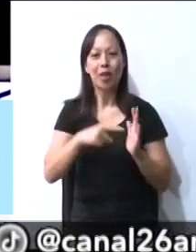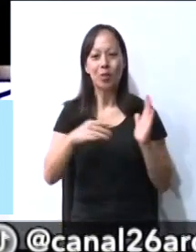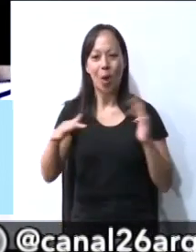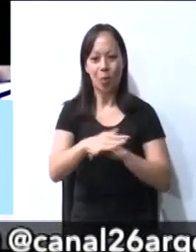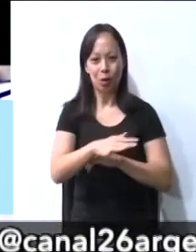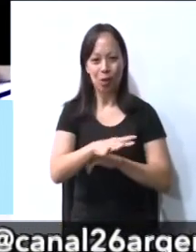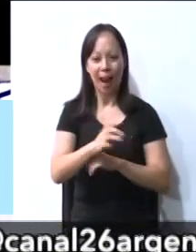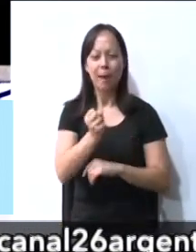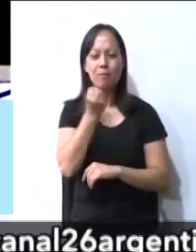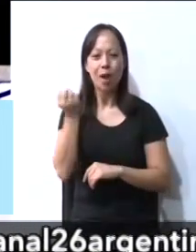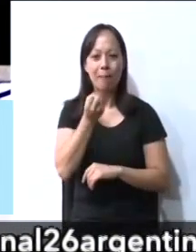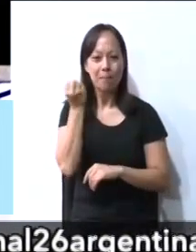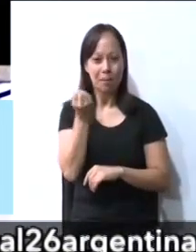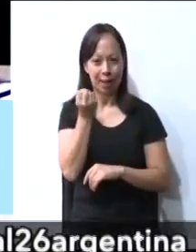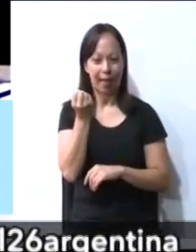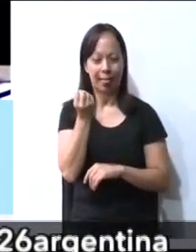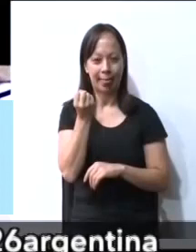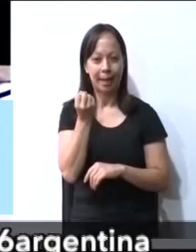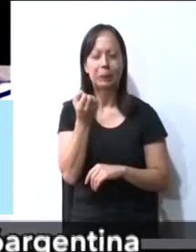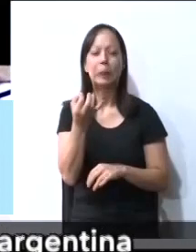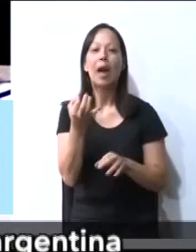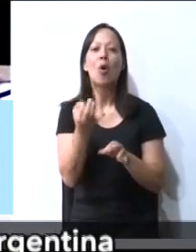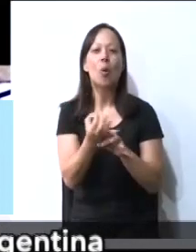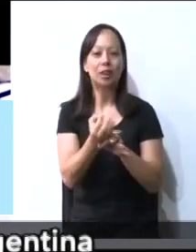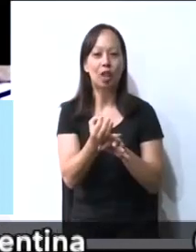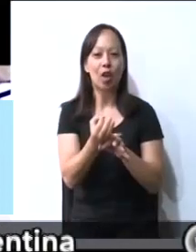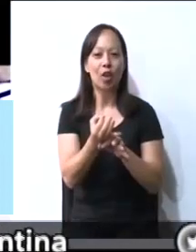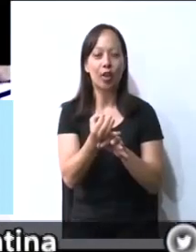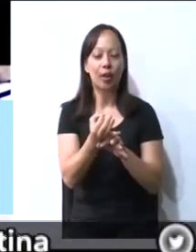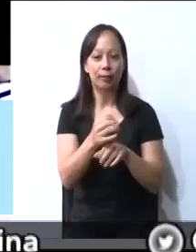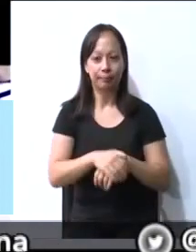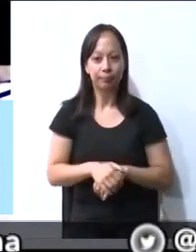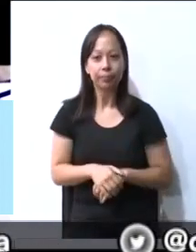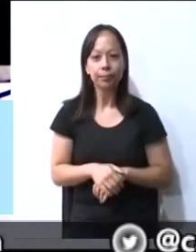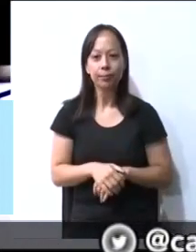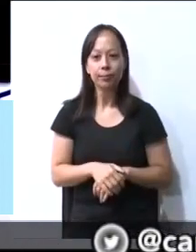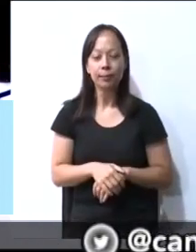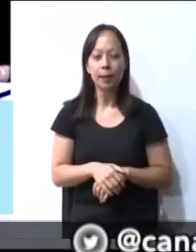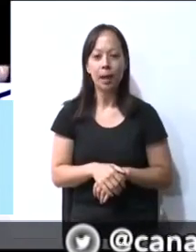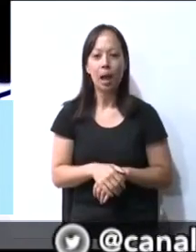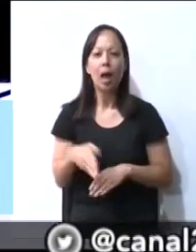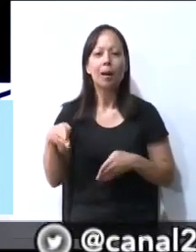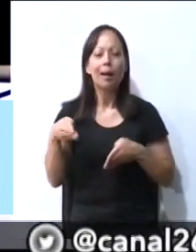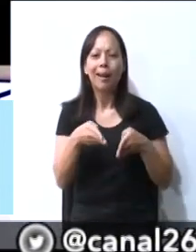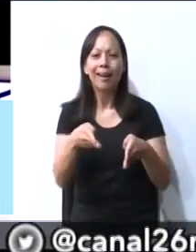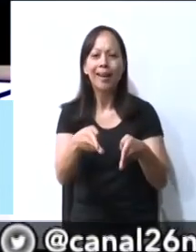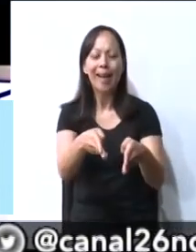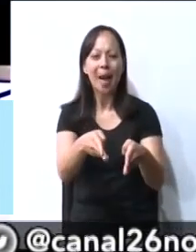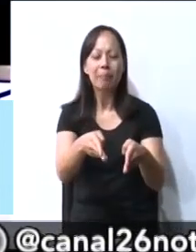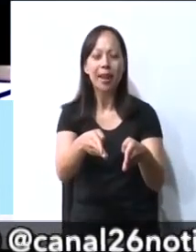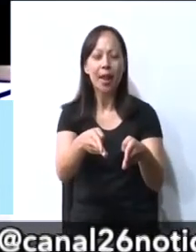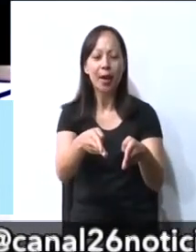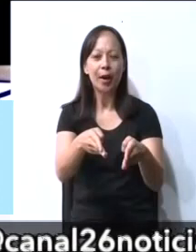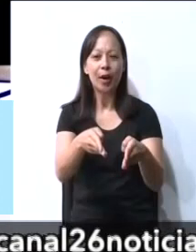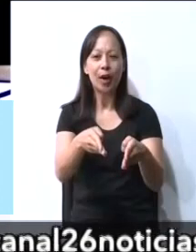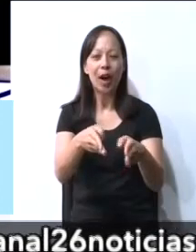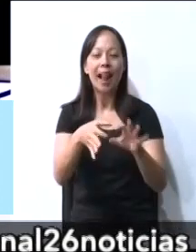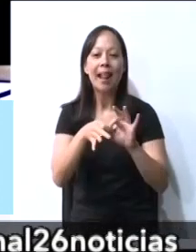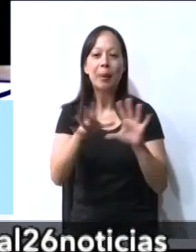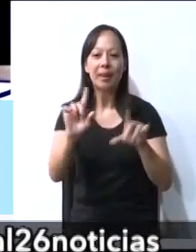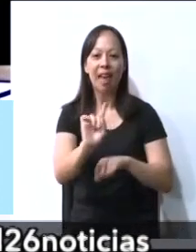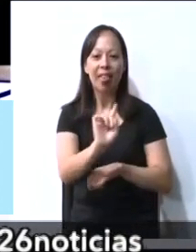importante para nosotros, que es la educación. La educación es el camino hacia la libertad individual y la